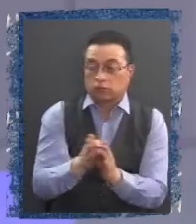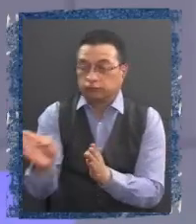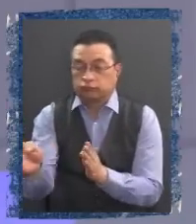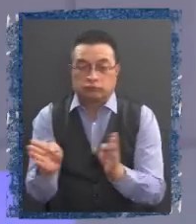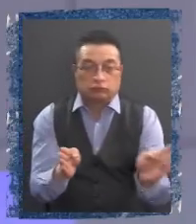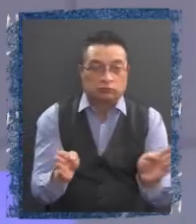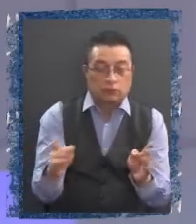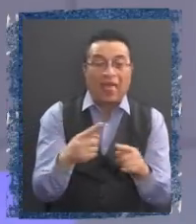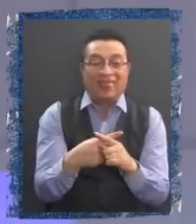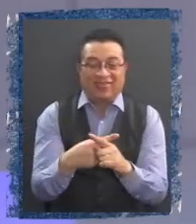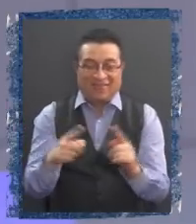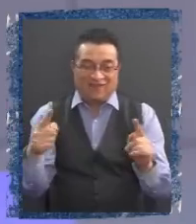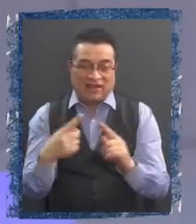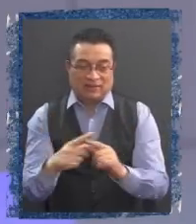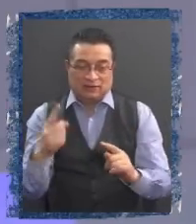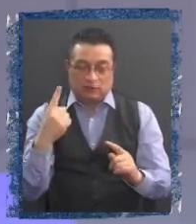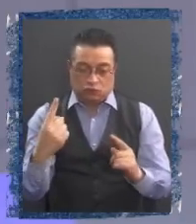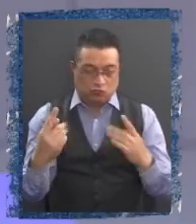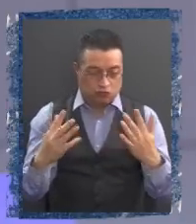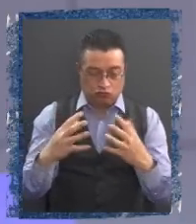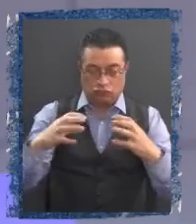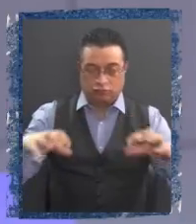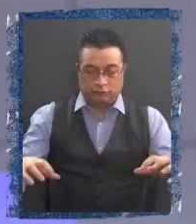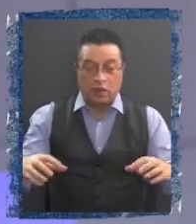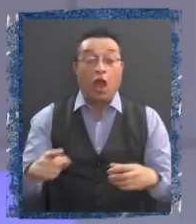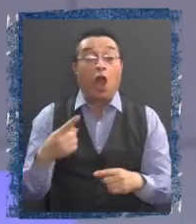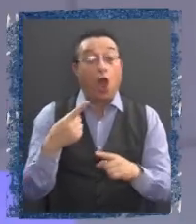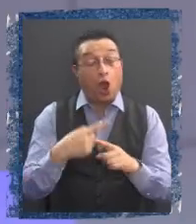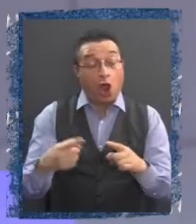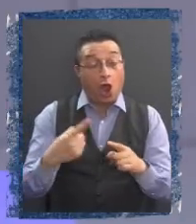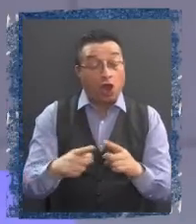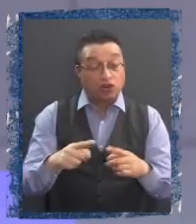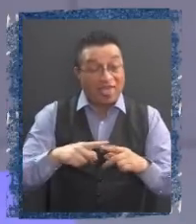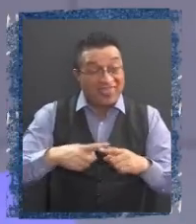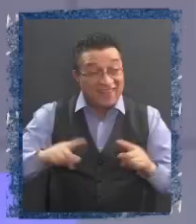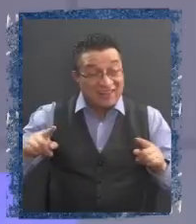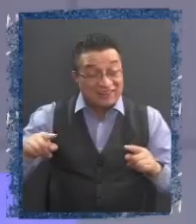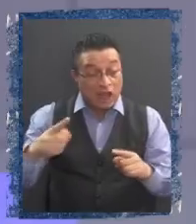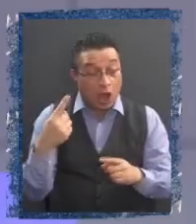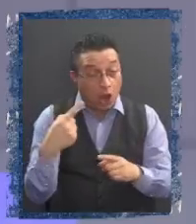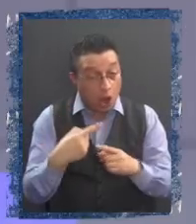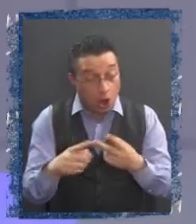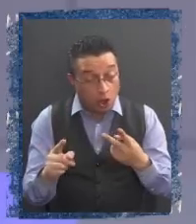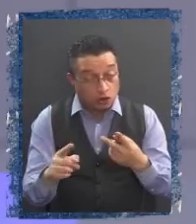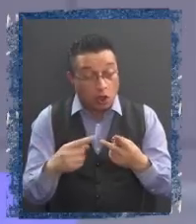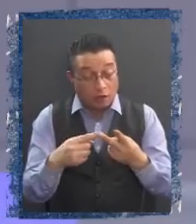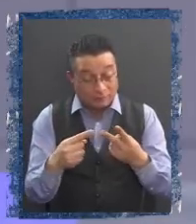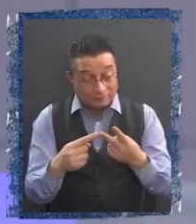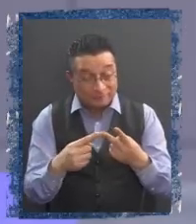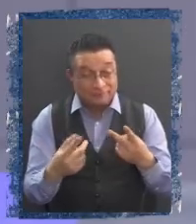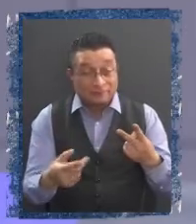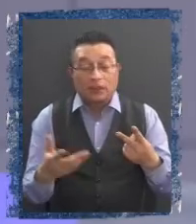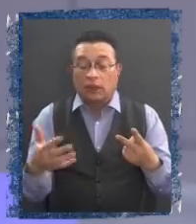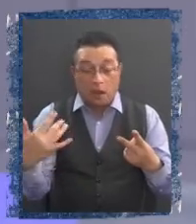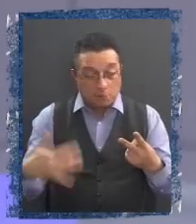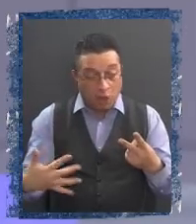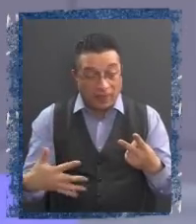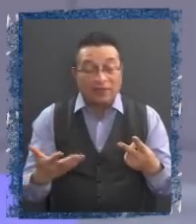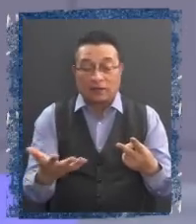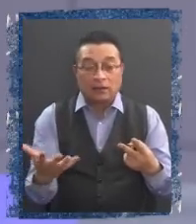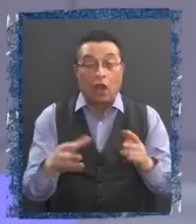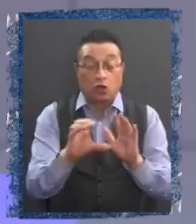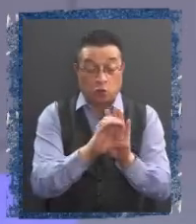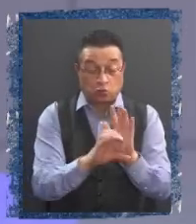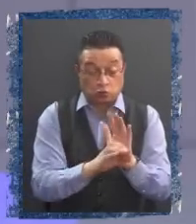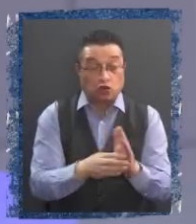primera diferencia tangible. Otra diferencia, creo yo, que es importante, es que en la Constitución